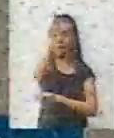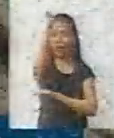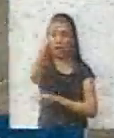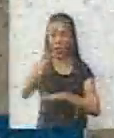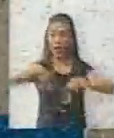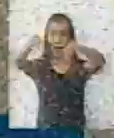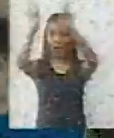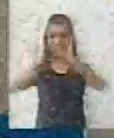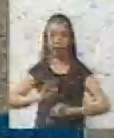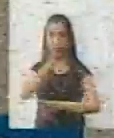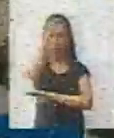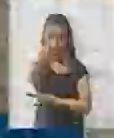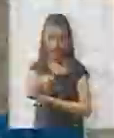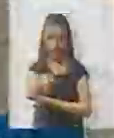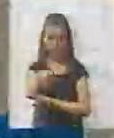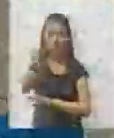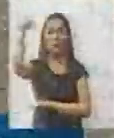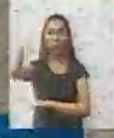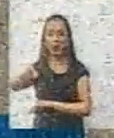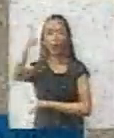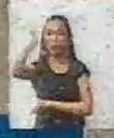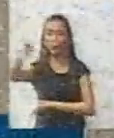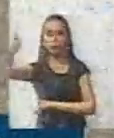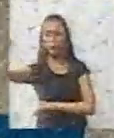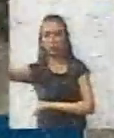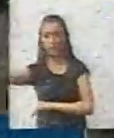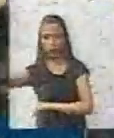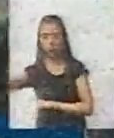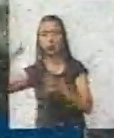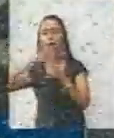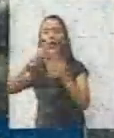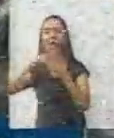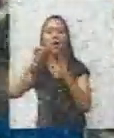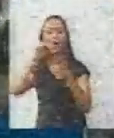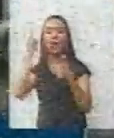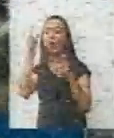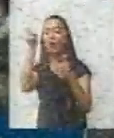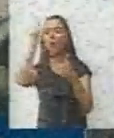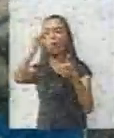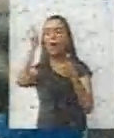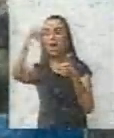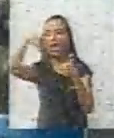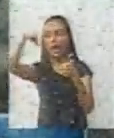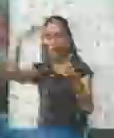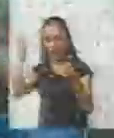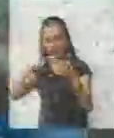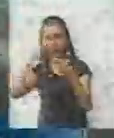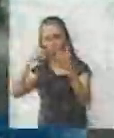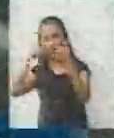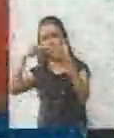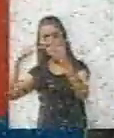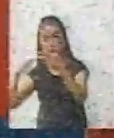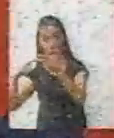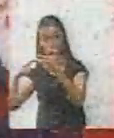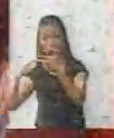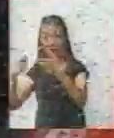Vaca Flor y otras socios más. Me agarraron del brazo y Vaca Flor me empezó a pegar de la nada, solamente de la